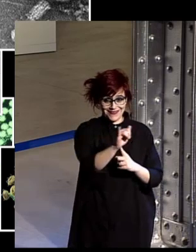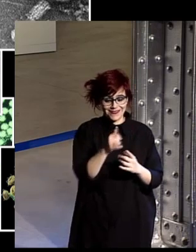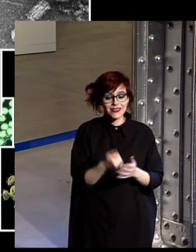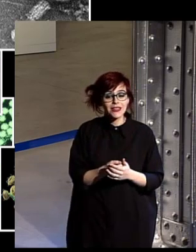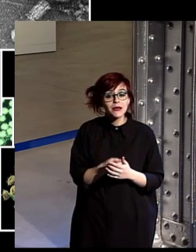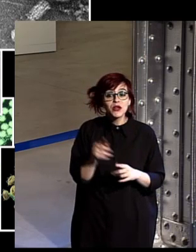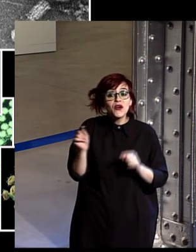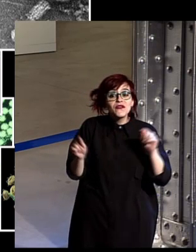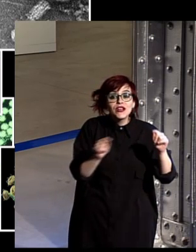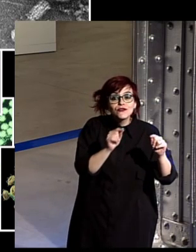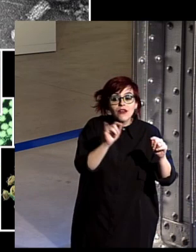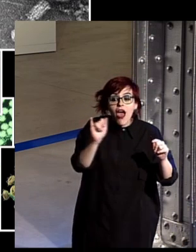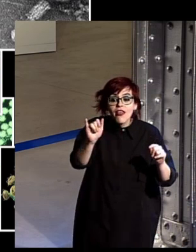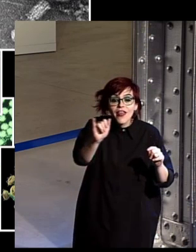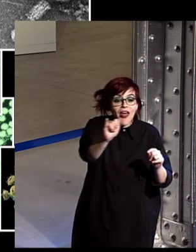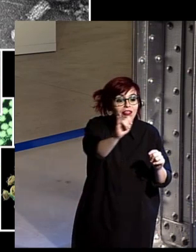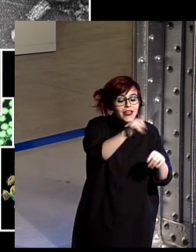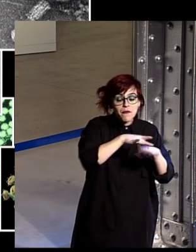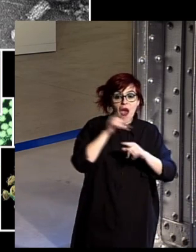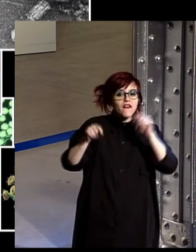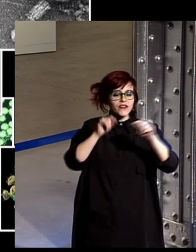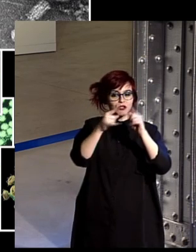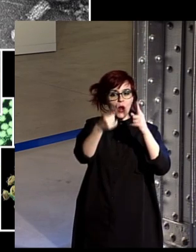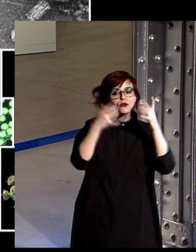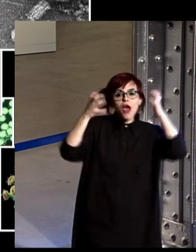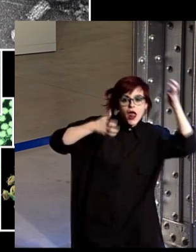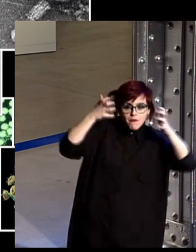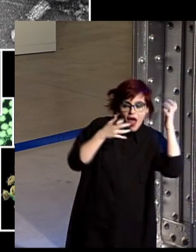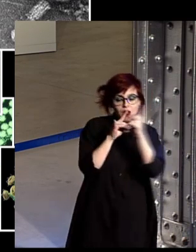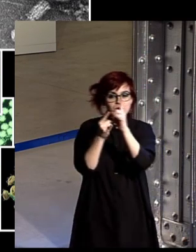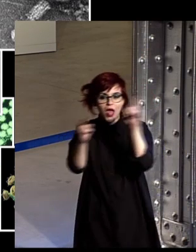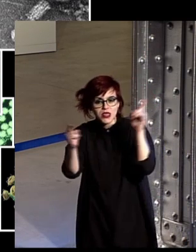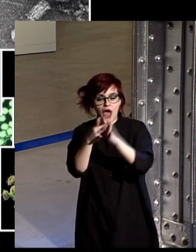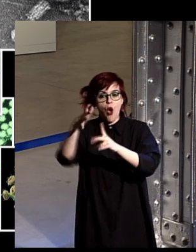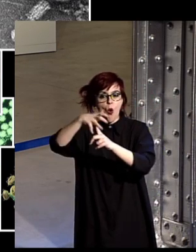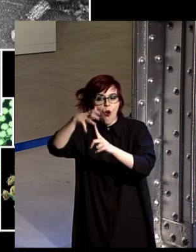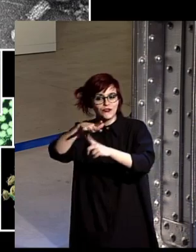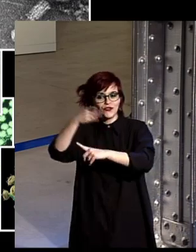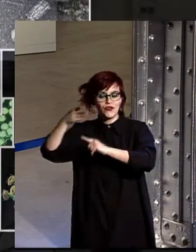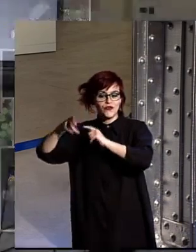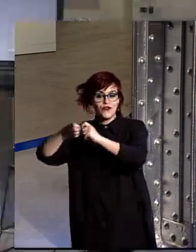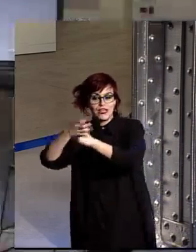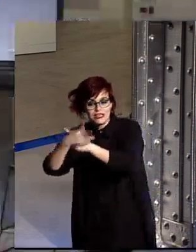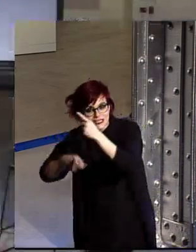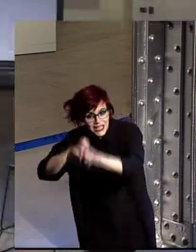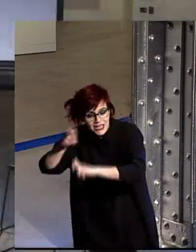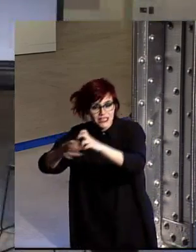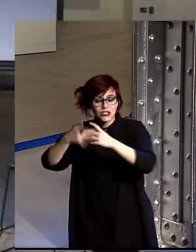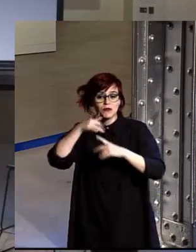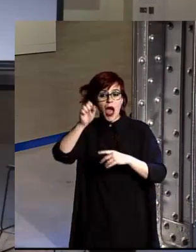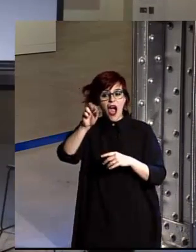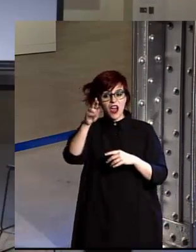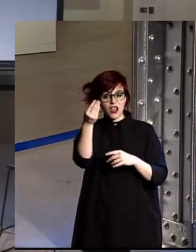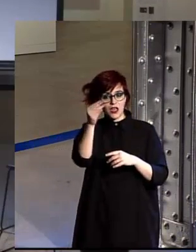Y los virus están en todas partes. Aquí os pongo algunos virus que infectan a animales, a plantas, a hongos, a bacterias, a arqueas, que son otro